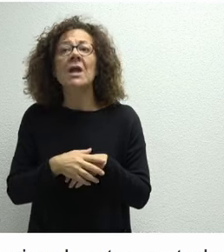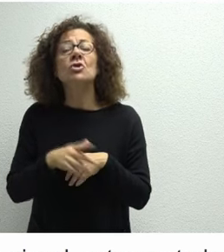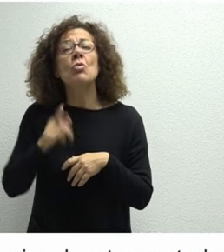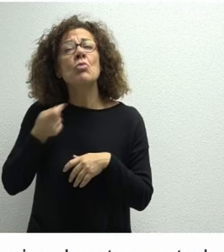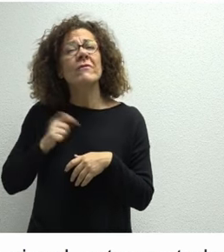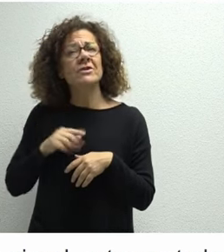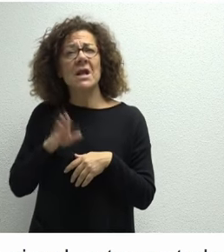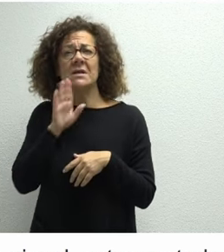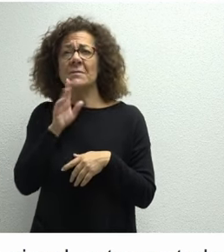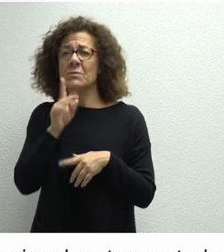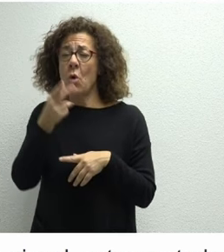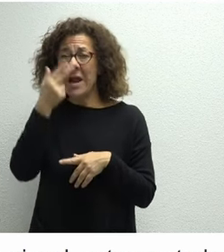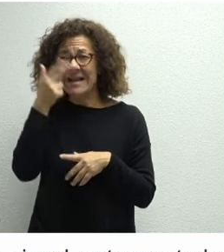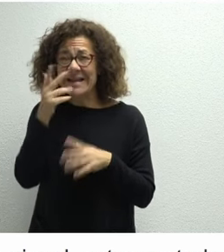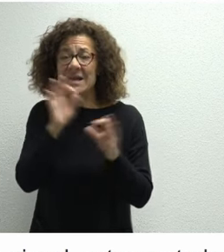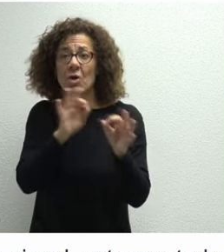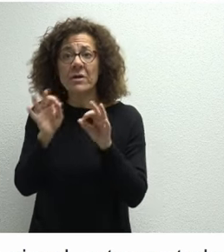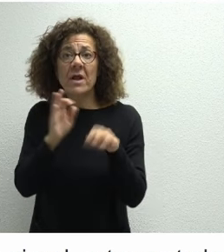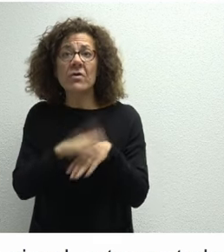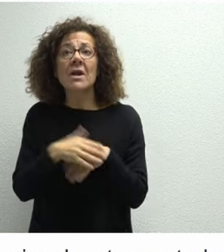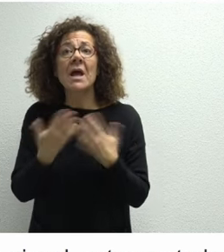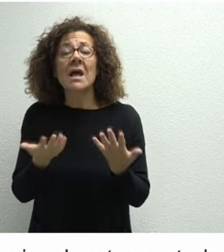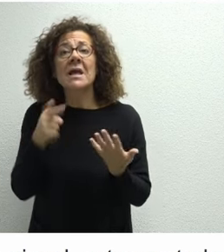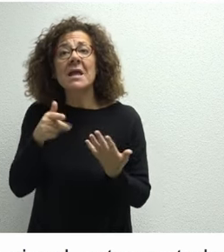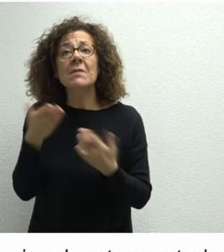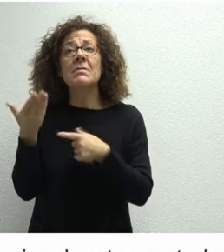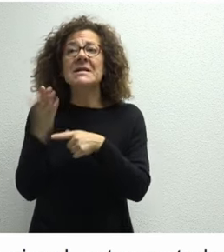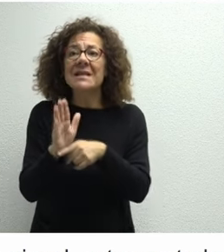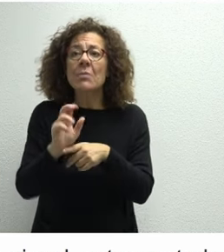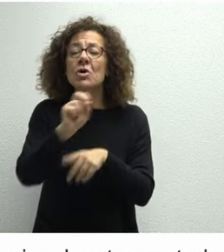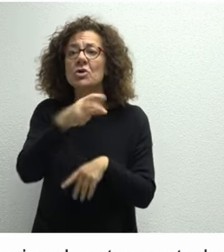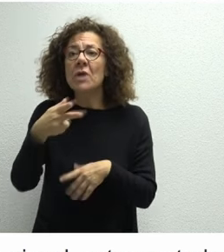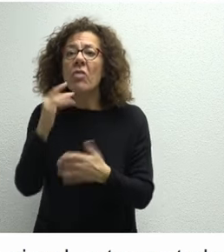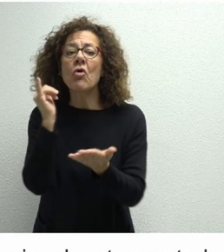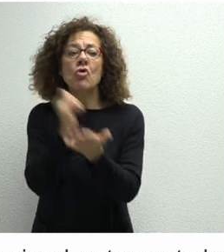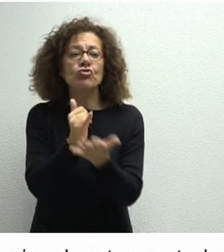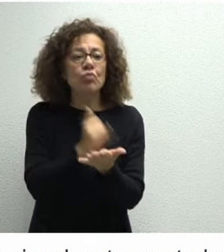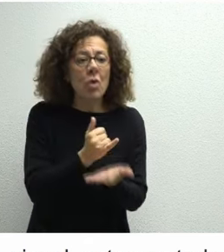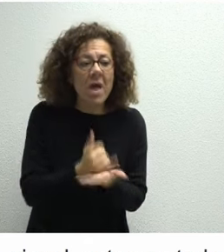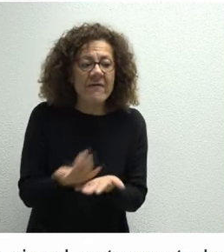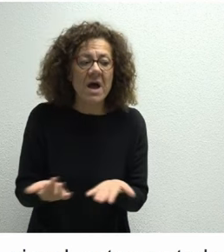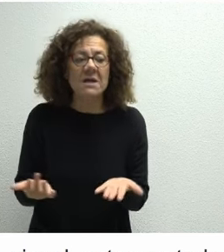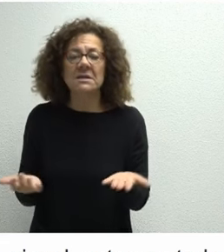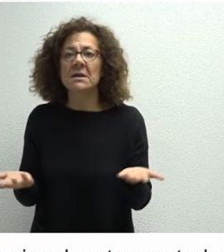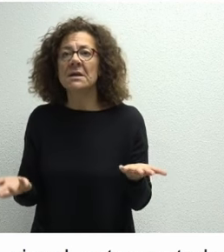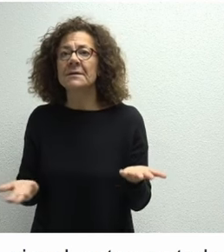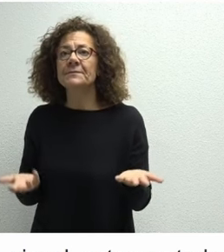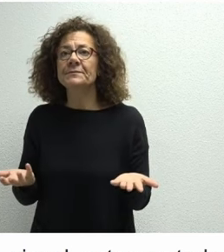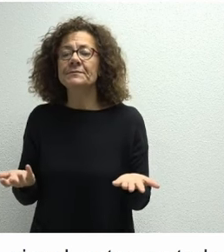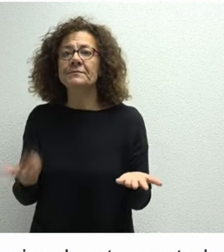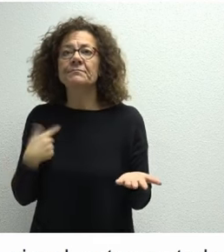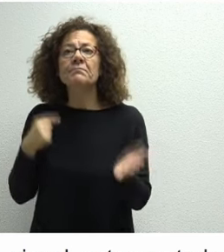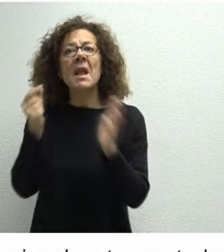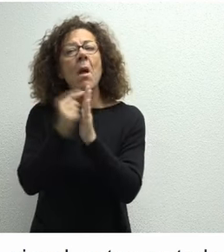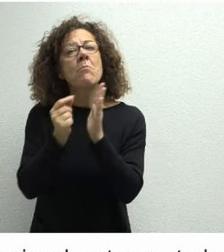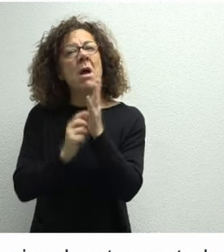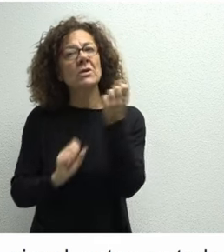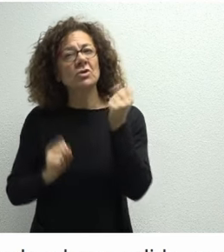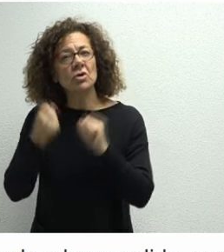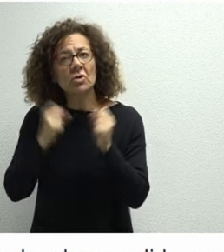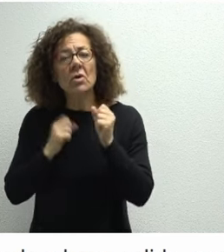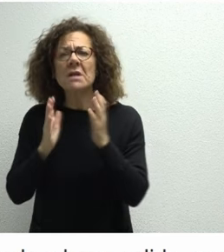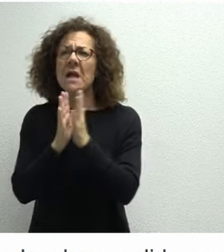la coordinación y bueno donde hay presentamos resultados pruebas eh pautas conductuales las